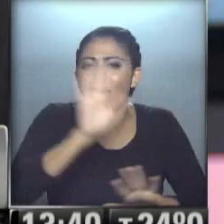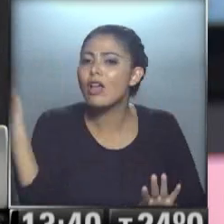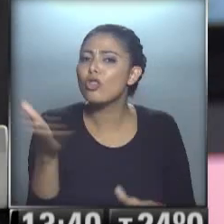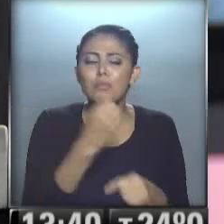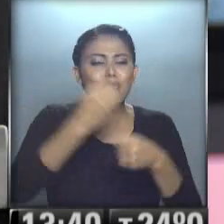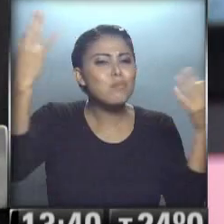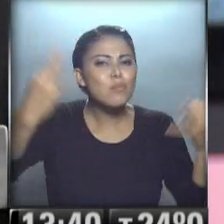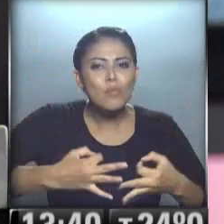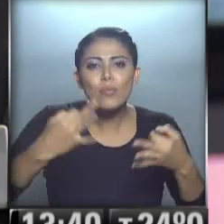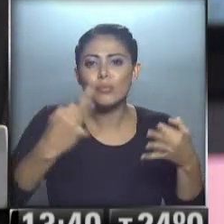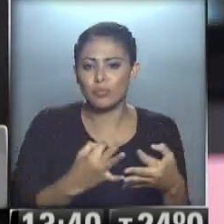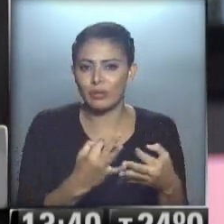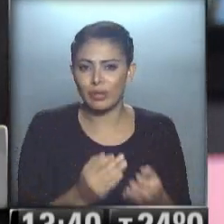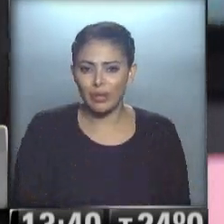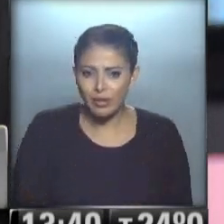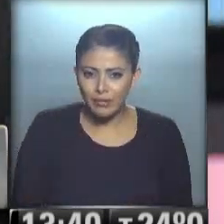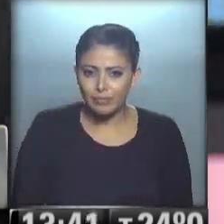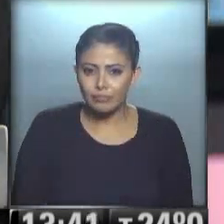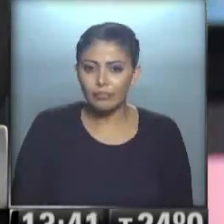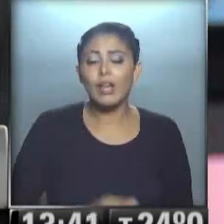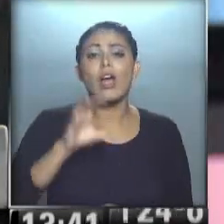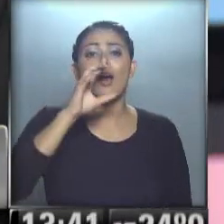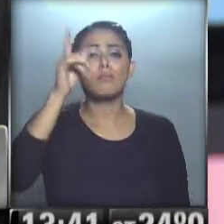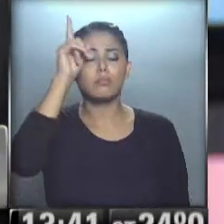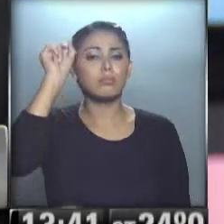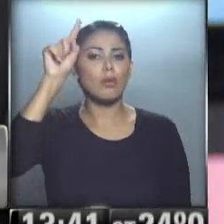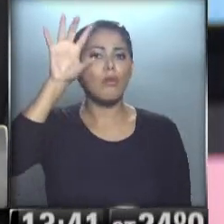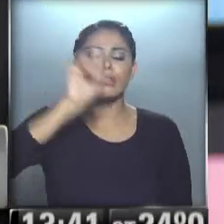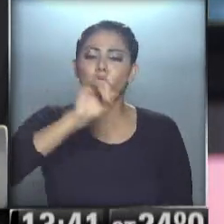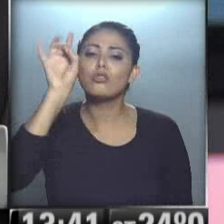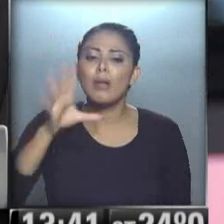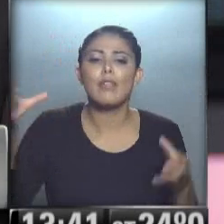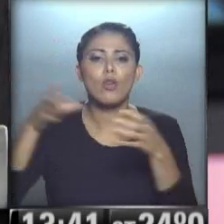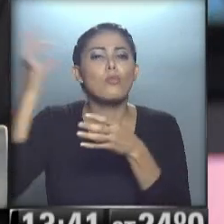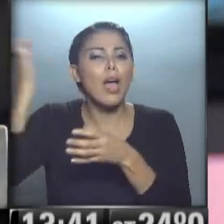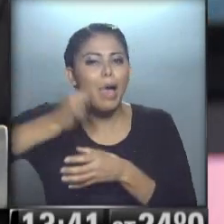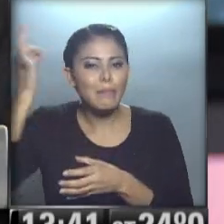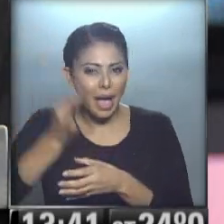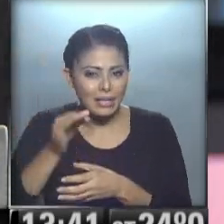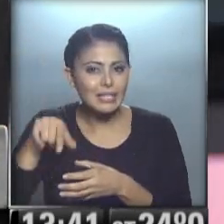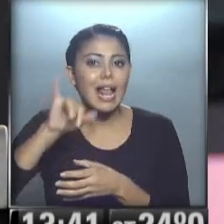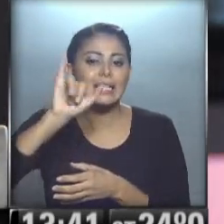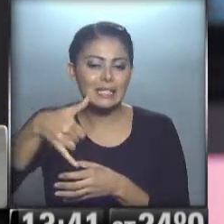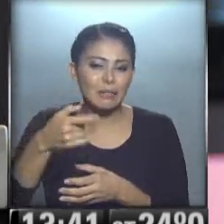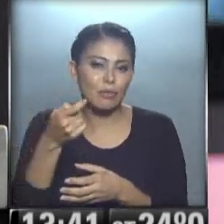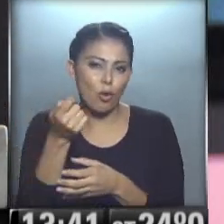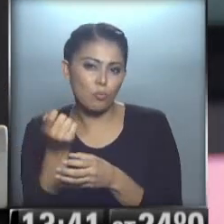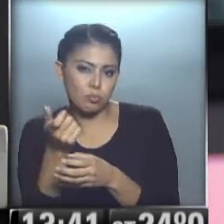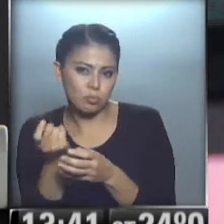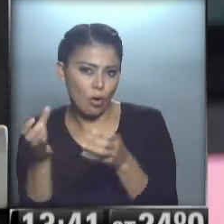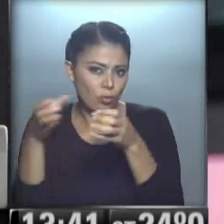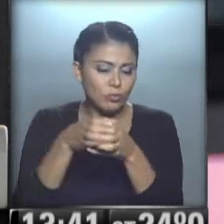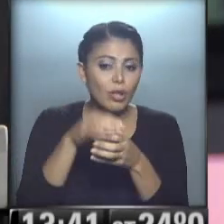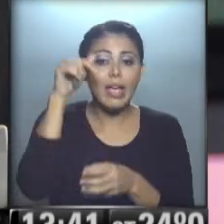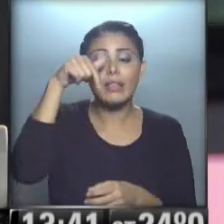bien no participaron casi las fuerzas provinciales solamente las toes las tropas de operaciones especiales que fue mínima la participación